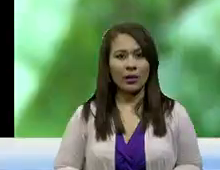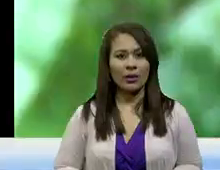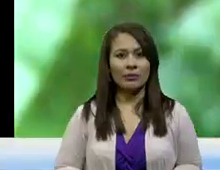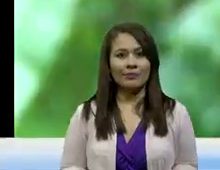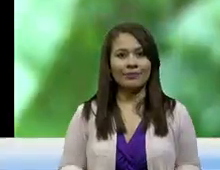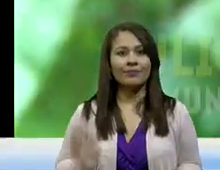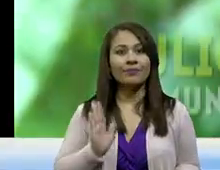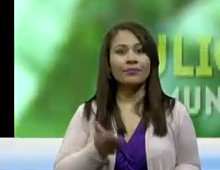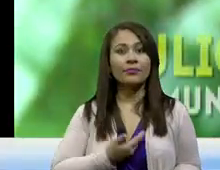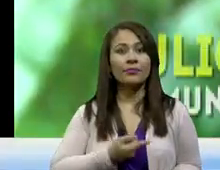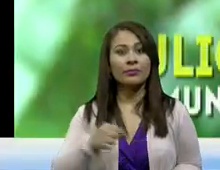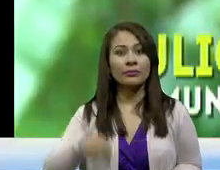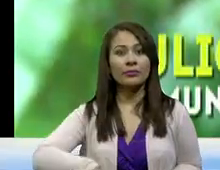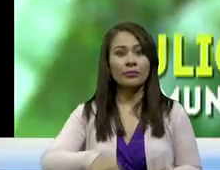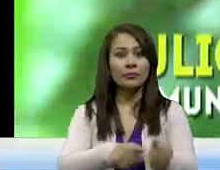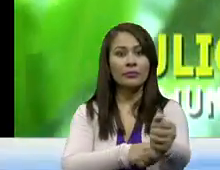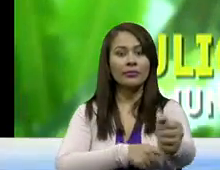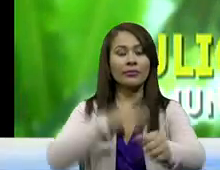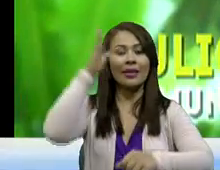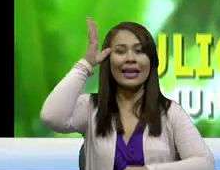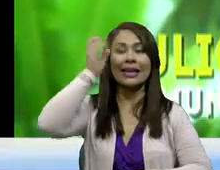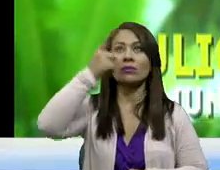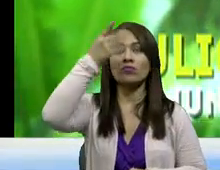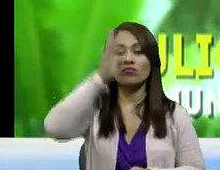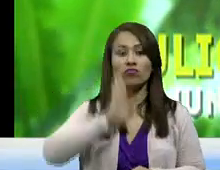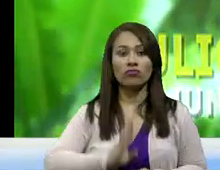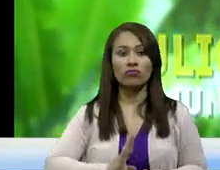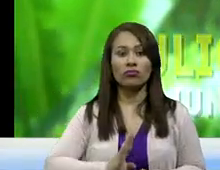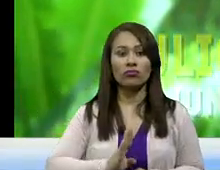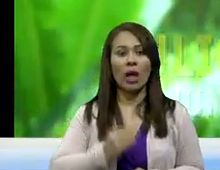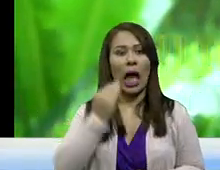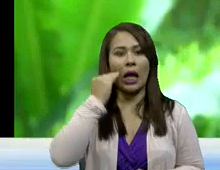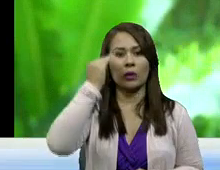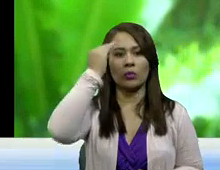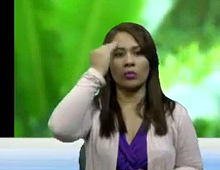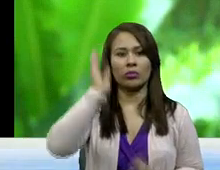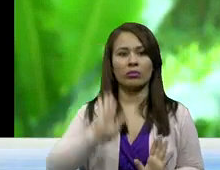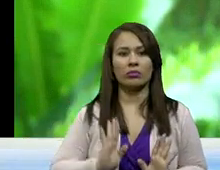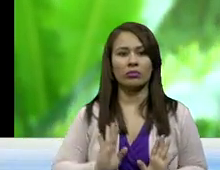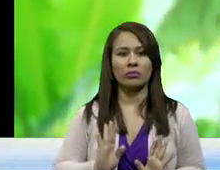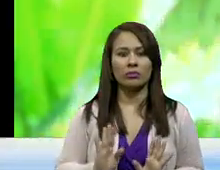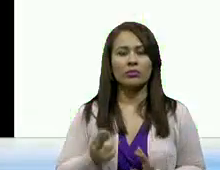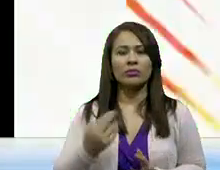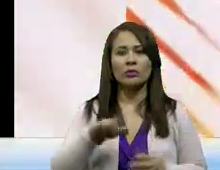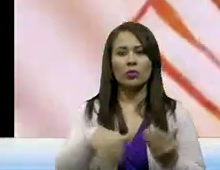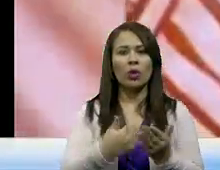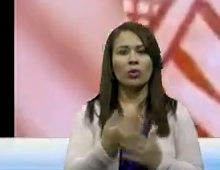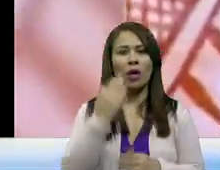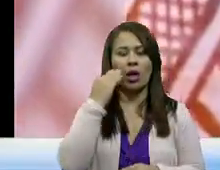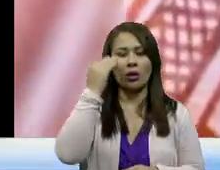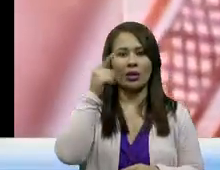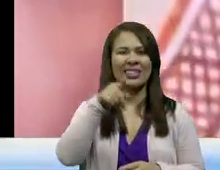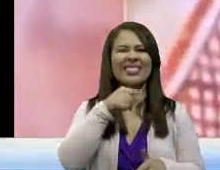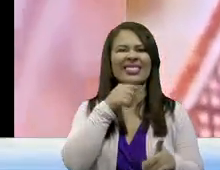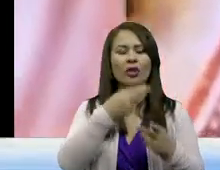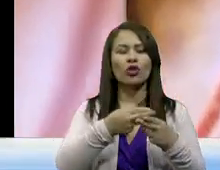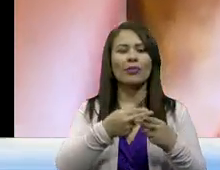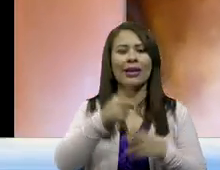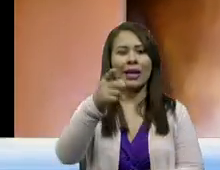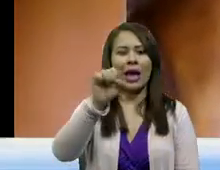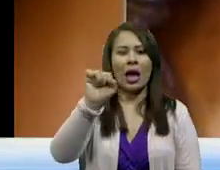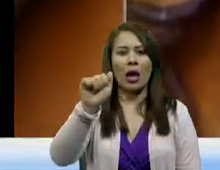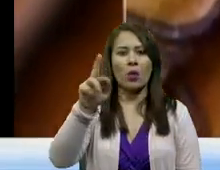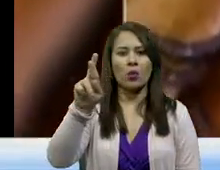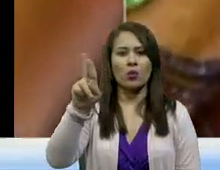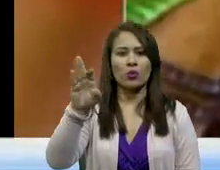Nuestra costumbre de creencia a Dios es Arutam, que todo ese Arutam es un Dios invisible.